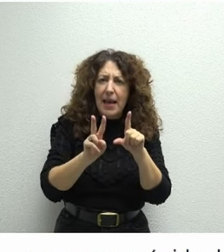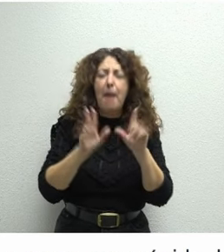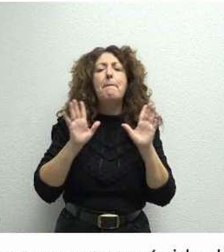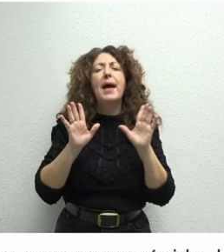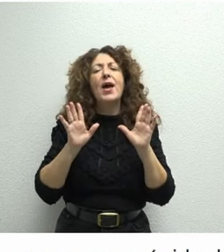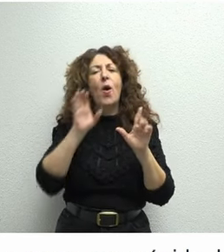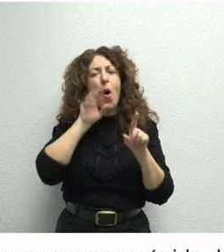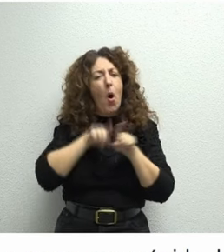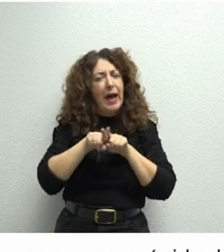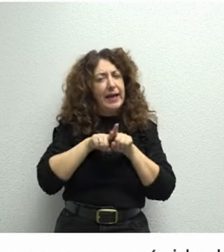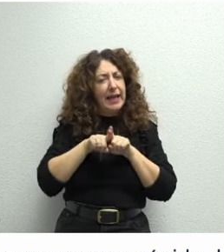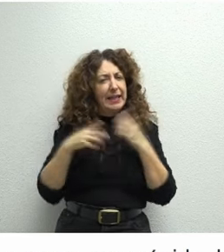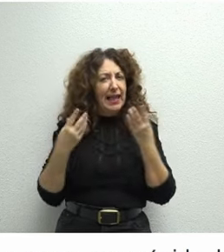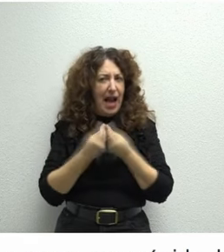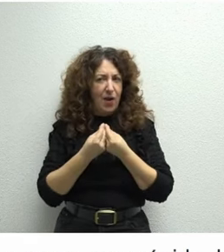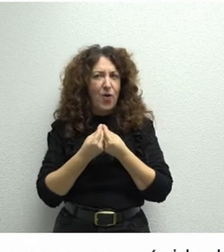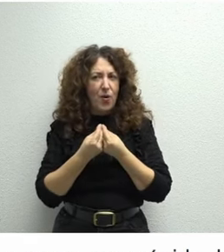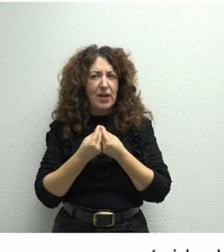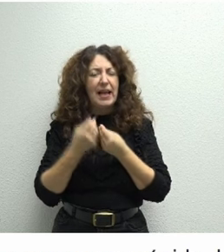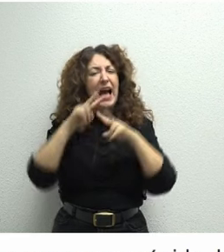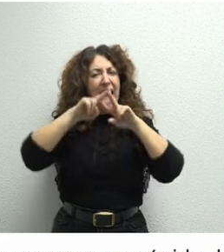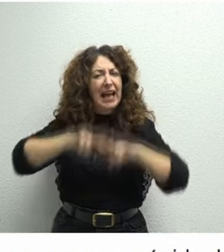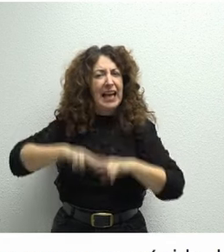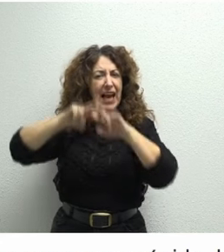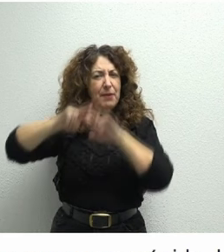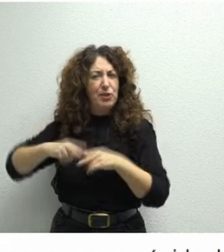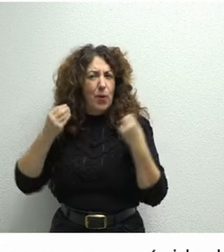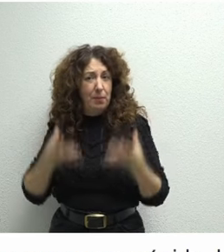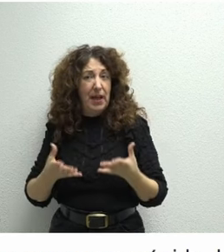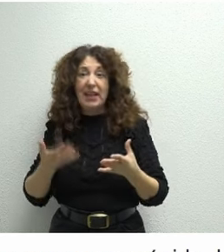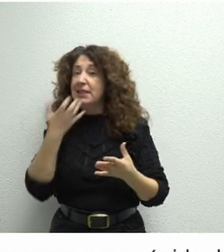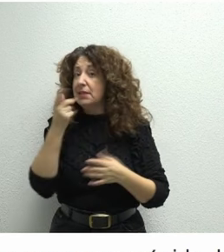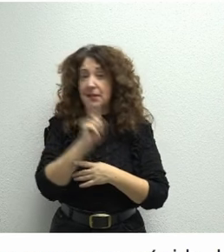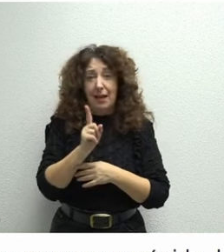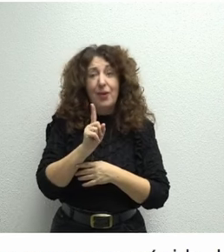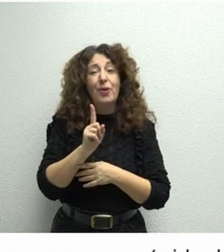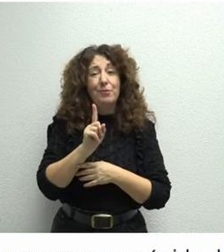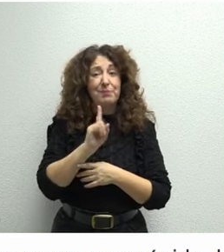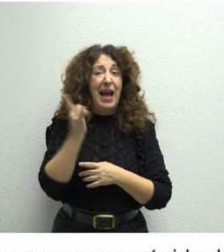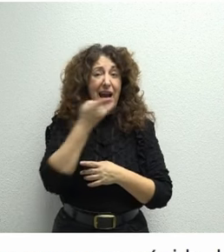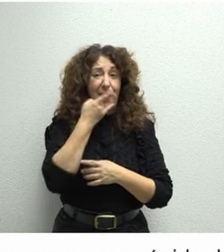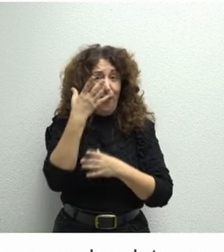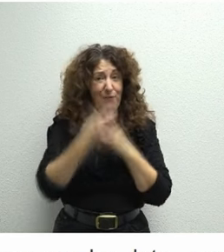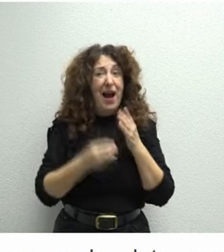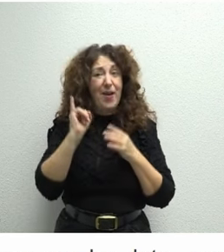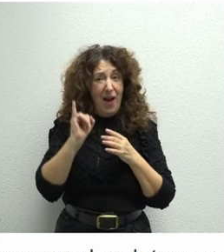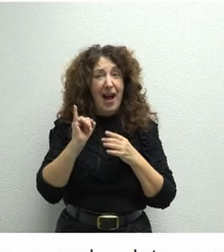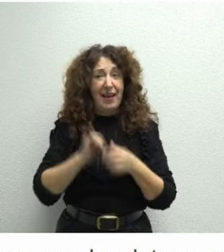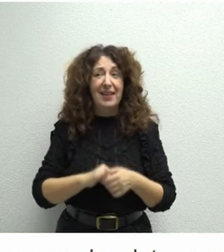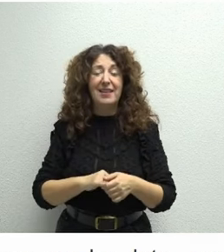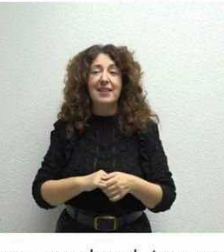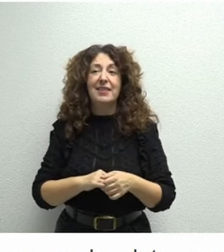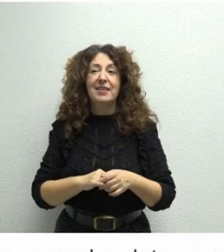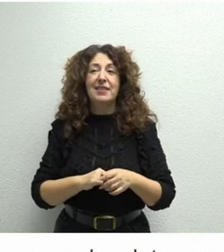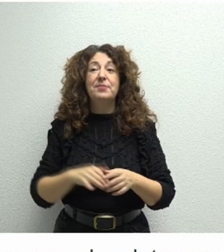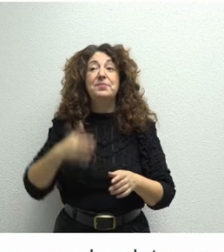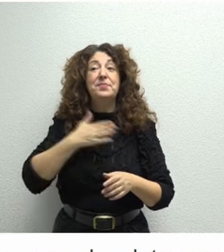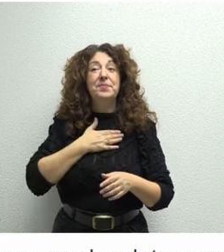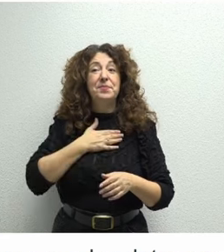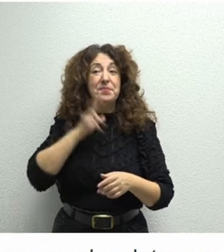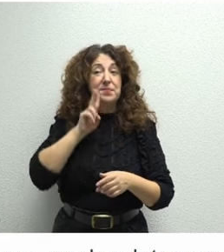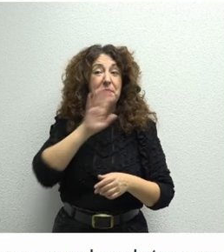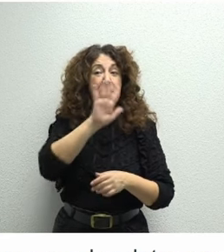Eh pues y sin una revisión pues A lo mejor cometemos algunos errores e a mí me parece